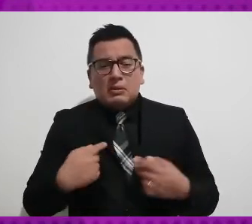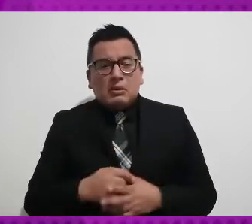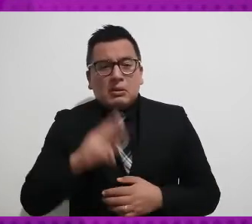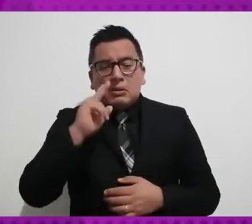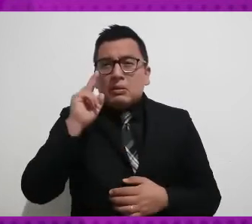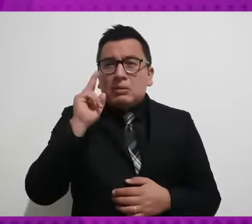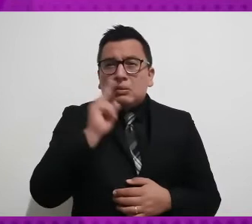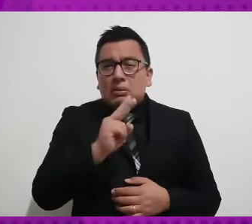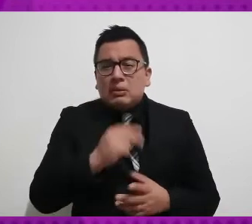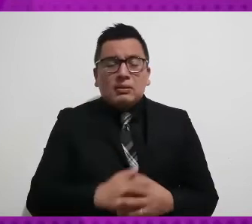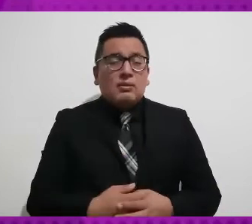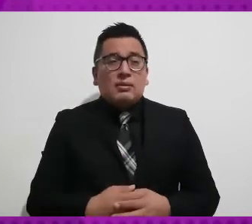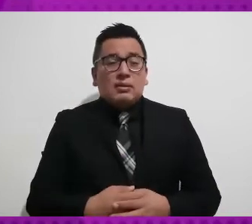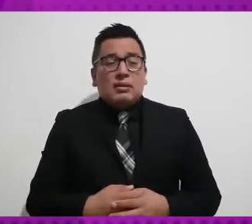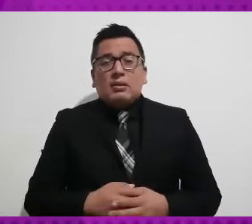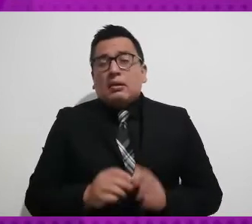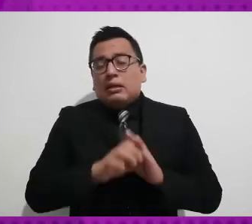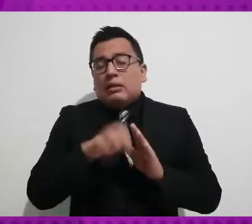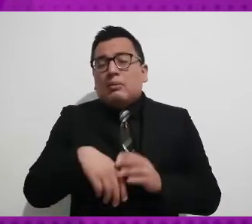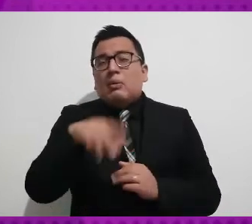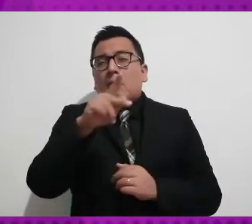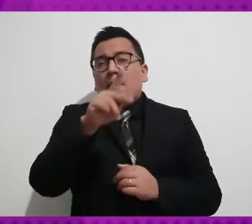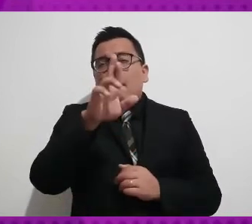trabajo y los resultados. Hablaban de que el PREP